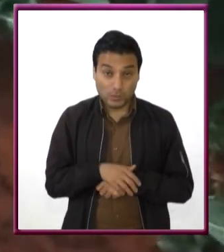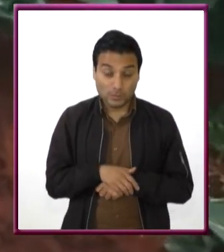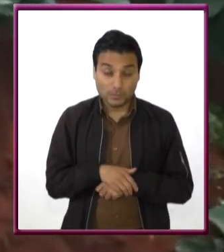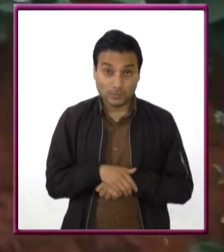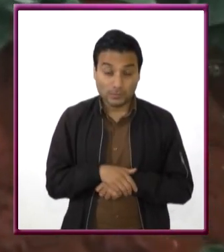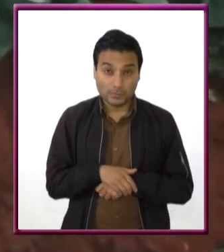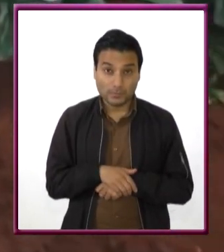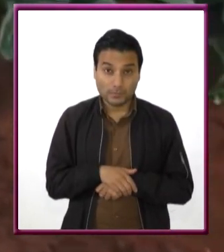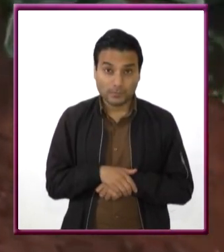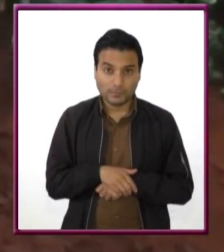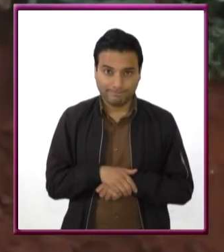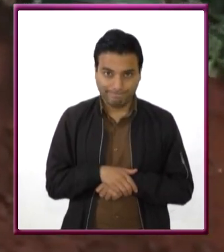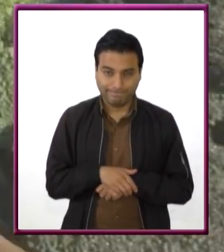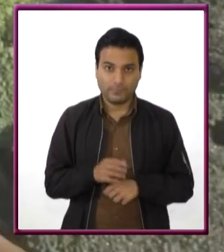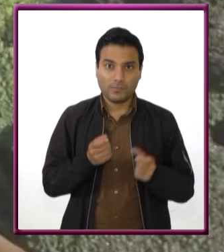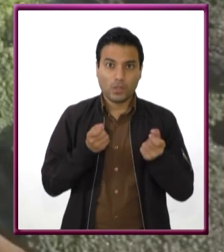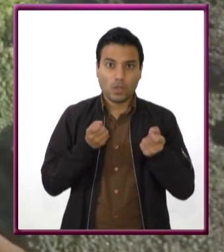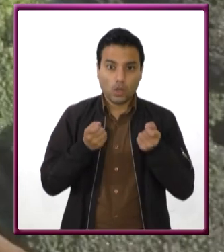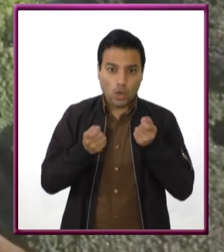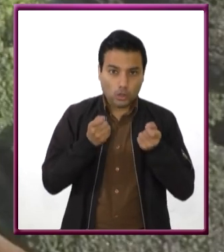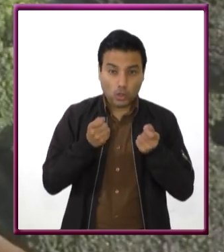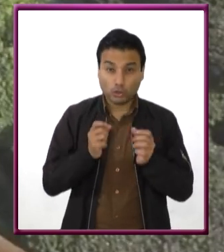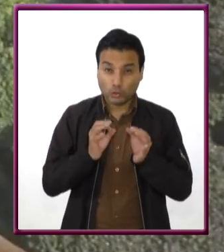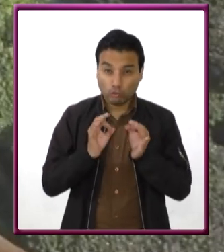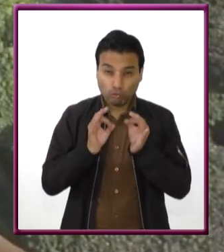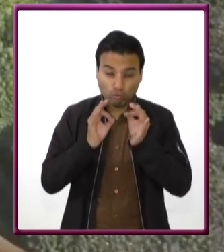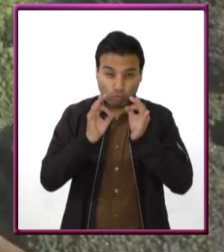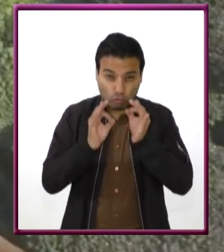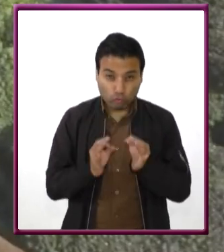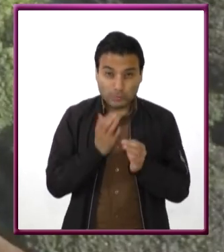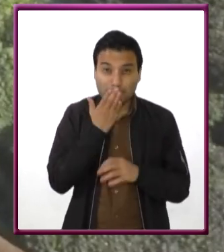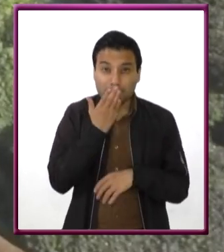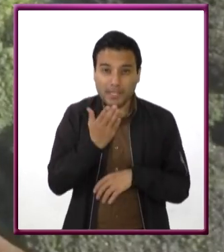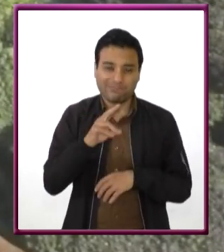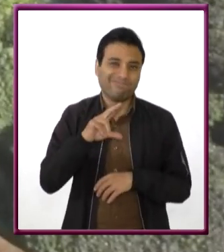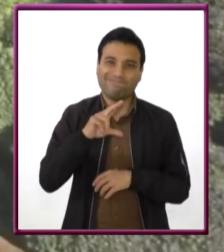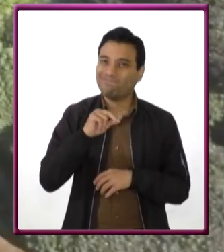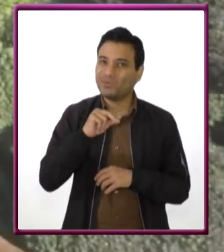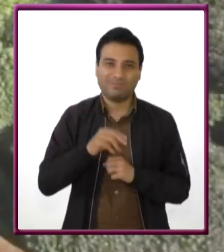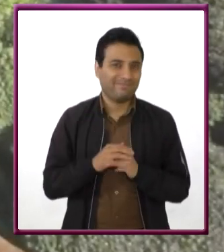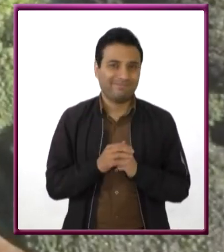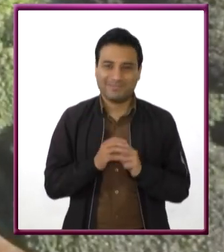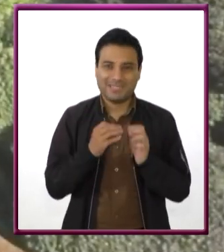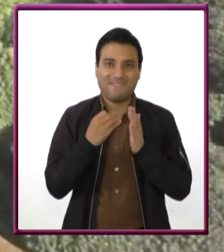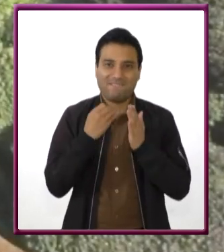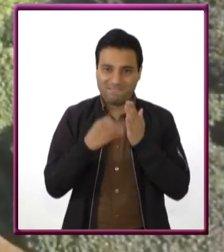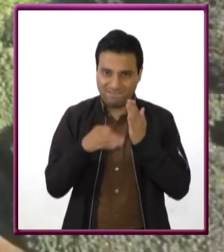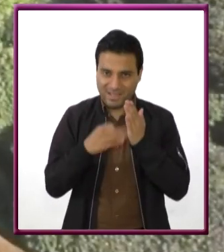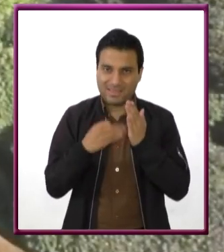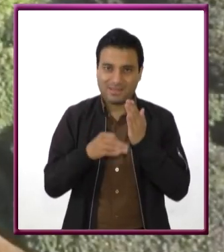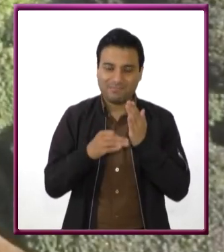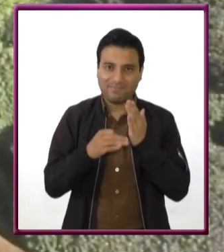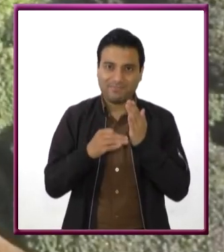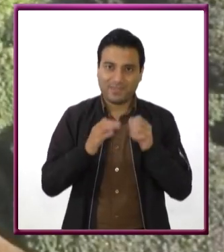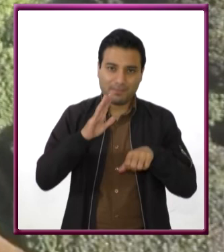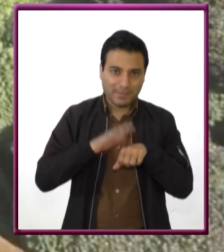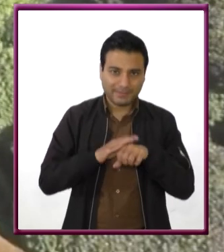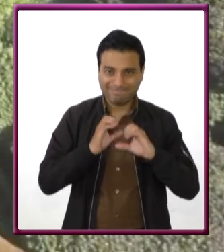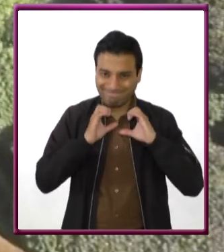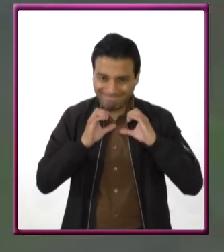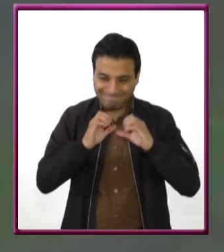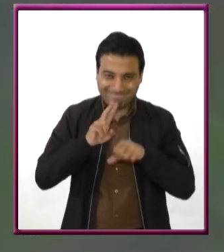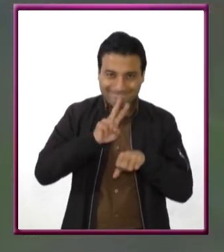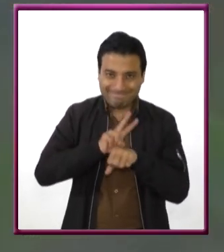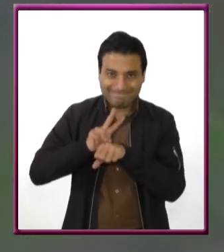estos controles biológicos propios de los ecosistemas no sean suficientes para esta alta demanda alimenticia